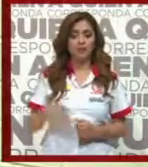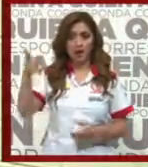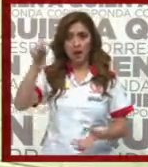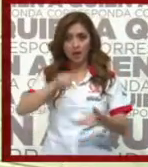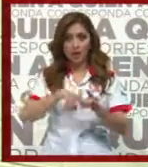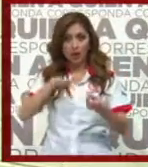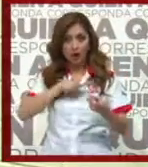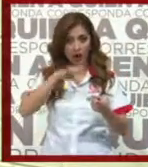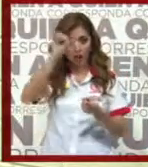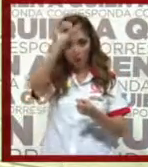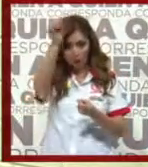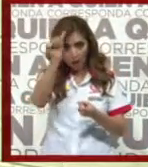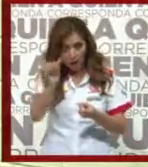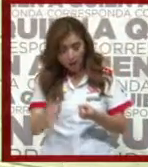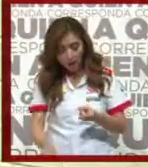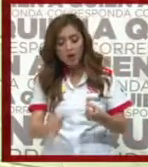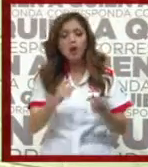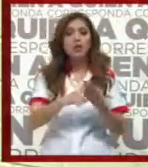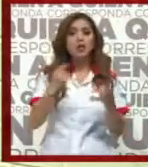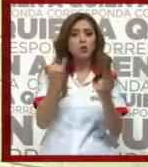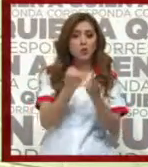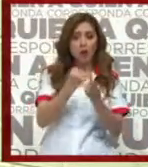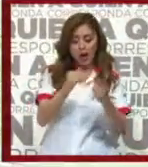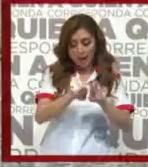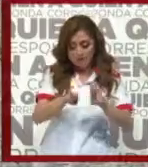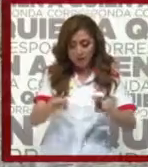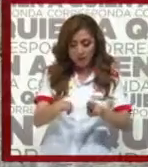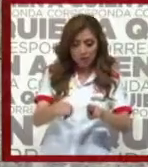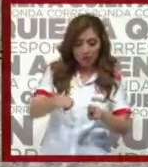cuarteaduras, hay levantada de piso,